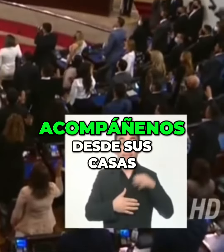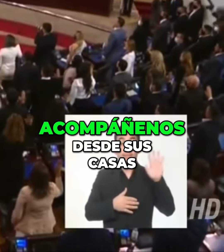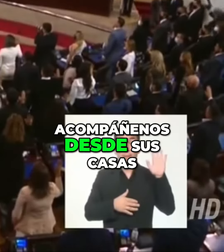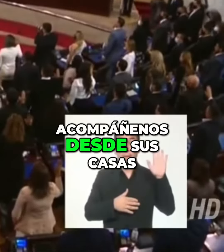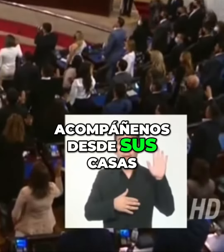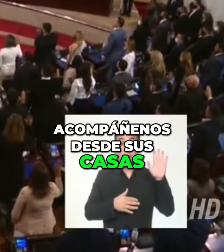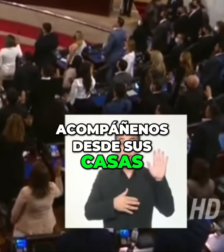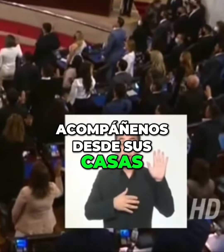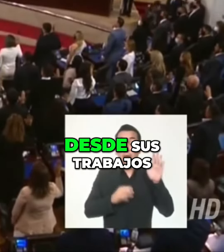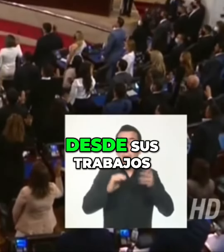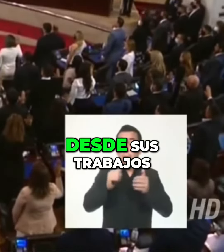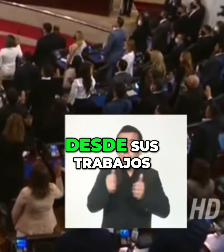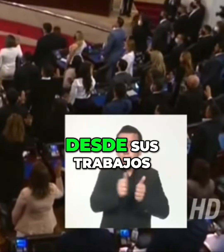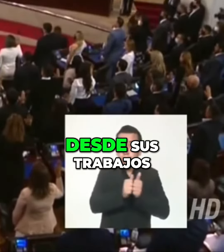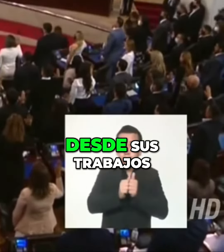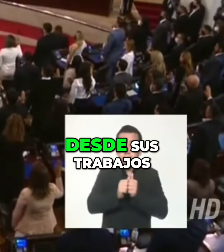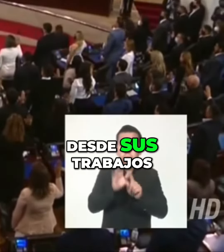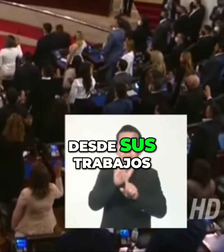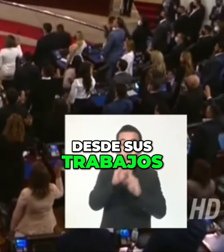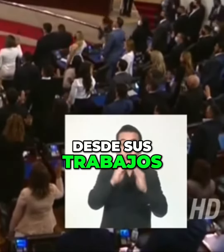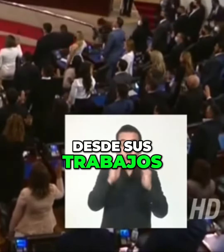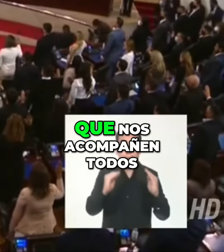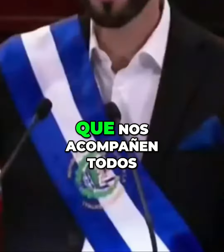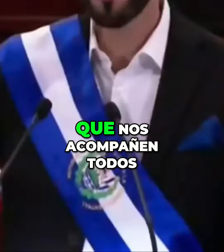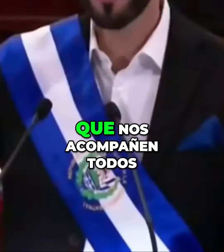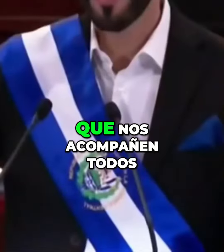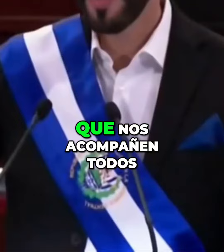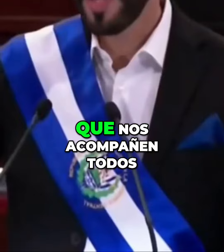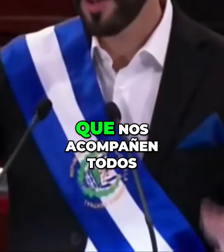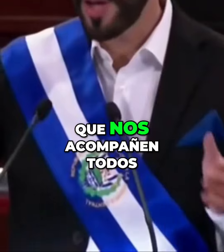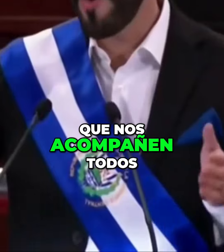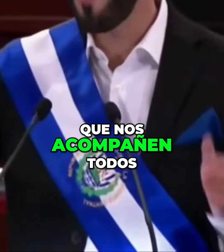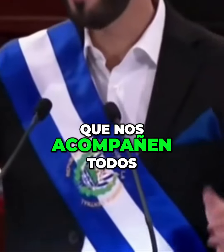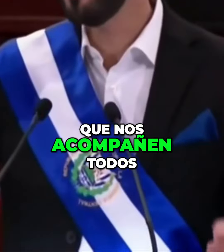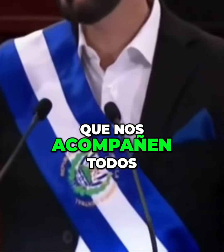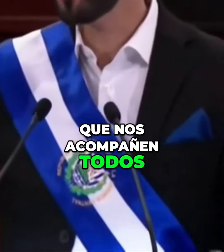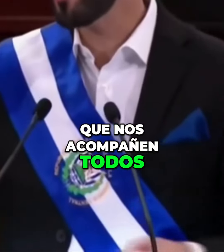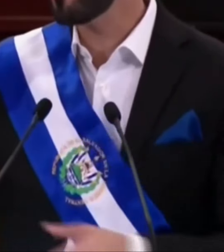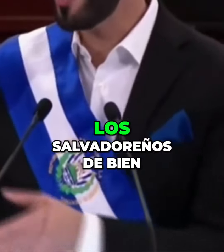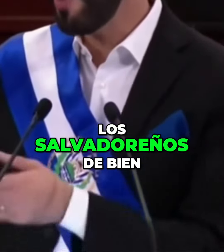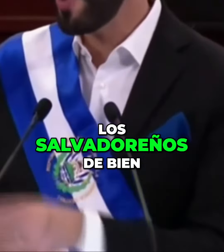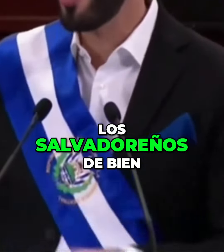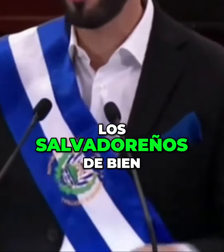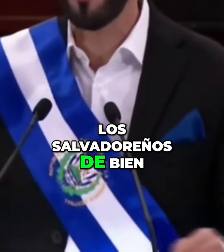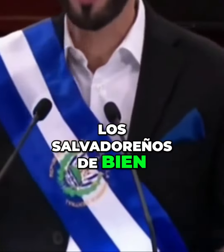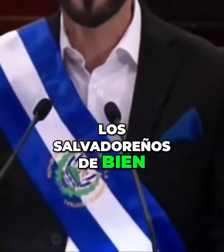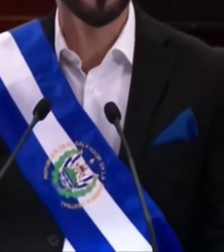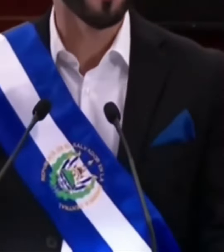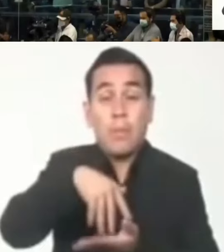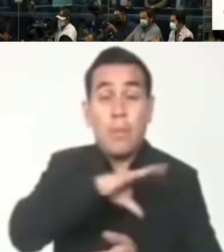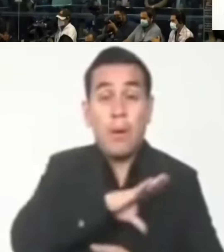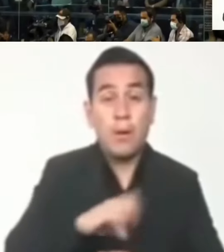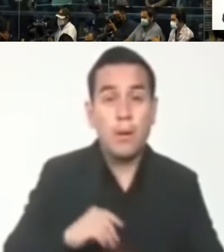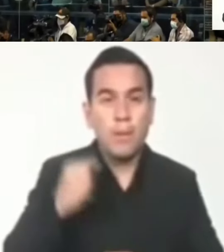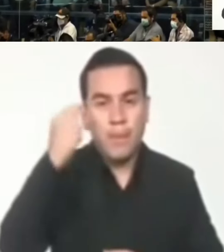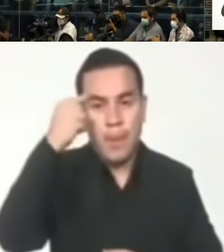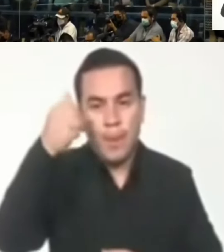Acompáñenos desde sus casas, desde sus trabajos. Que nos acompañen todos los salvadoreños de bien.